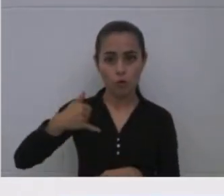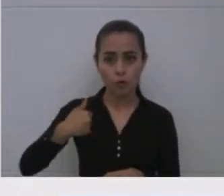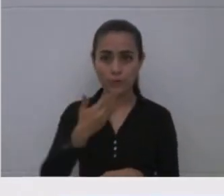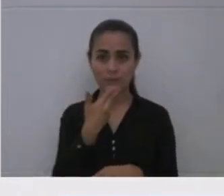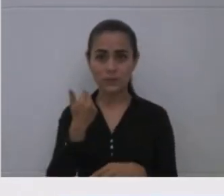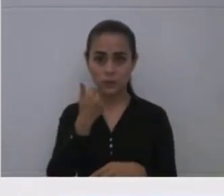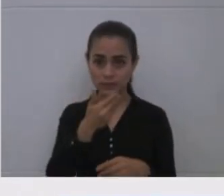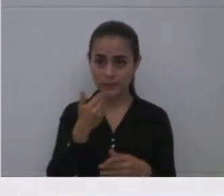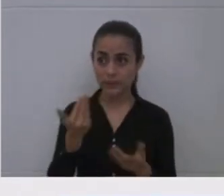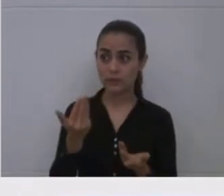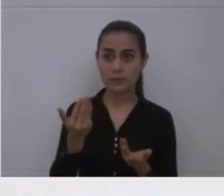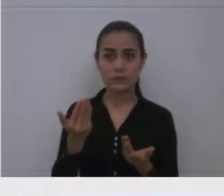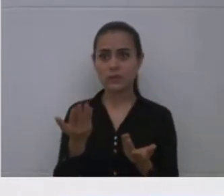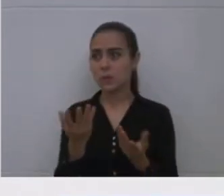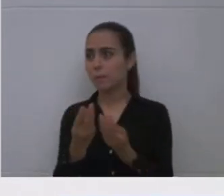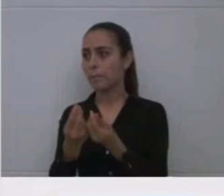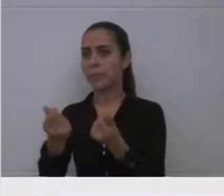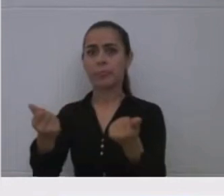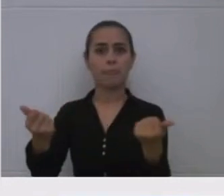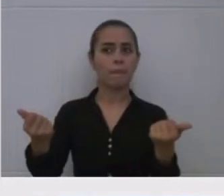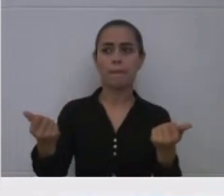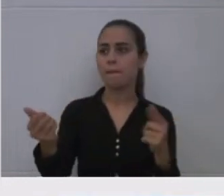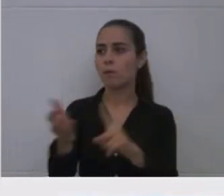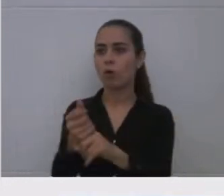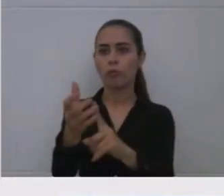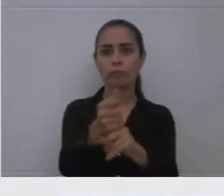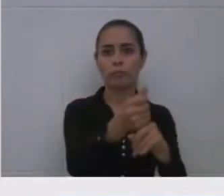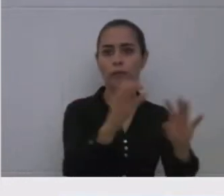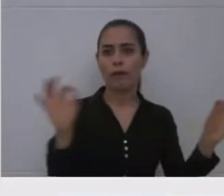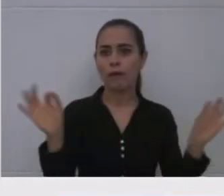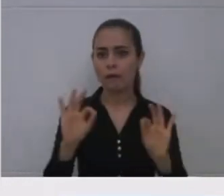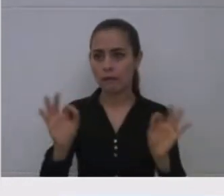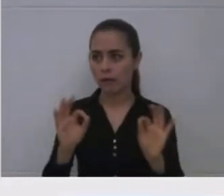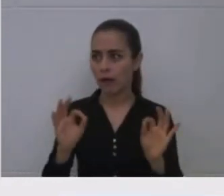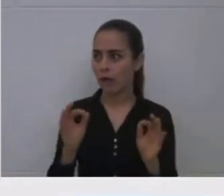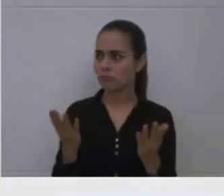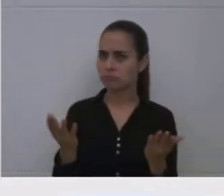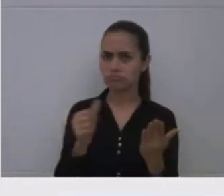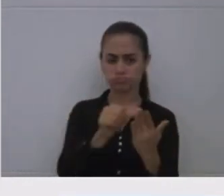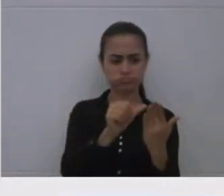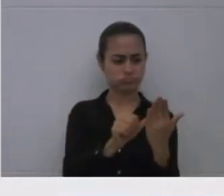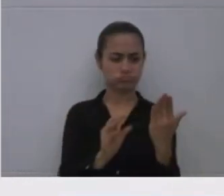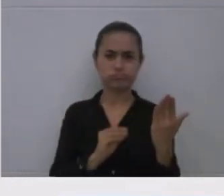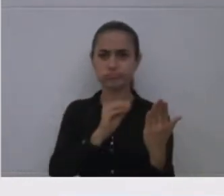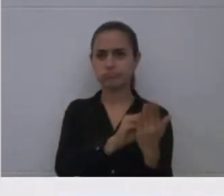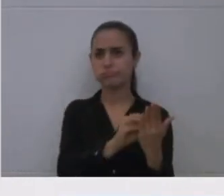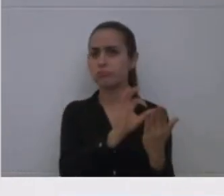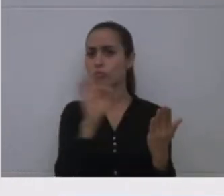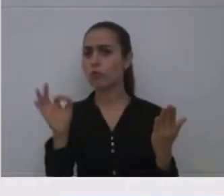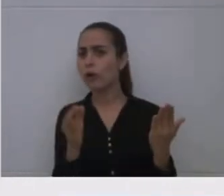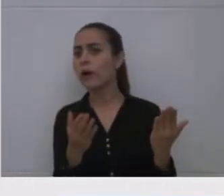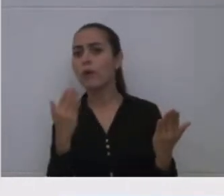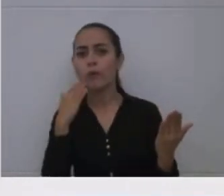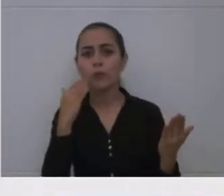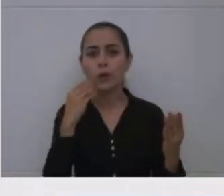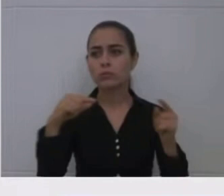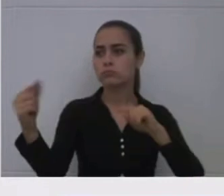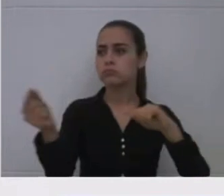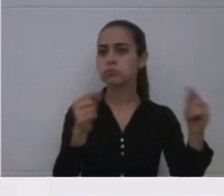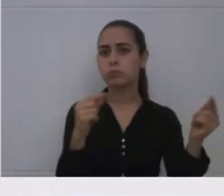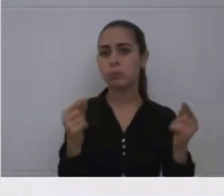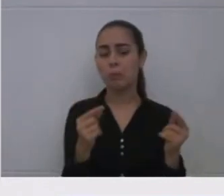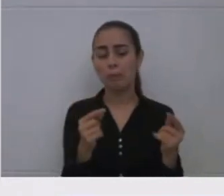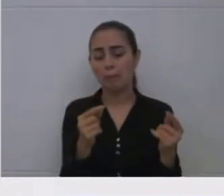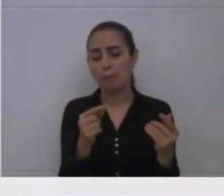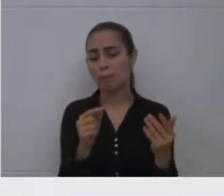la concejala Dora Saldarriaga. No se pudo agendar, desafortunadamente parece que nunca hubo espacio en la agenda para que esto se discutiera,